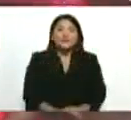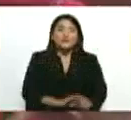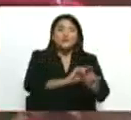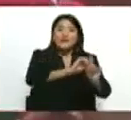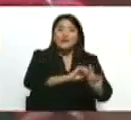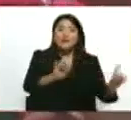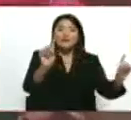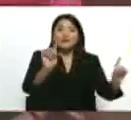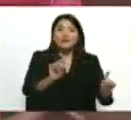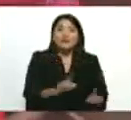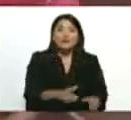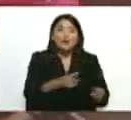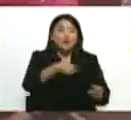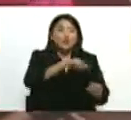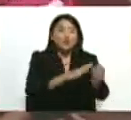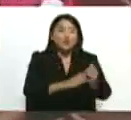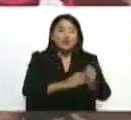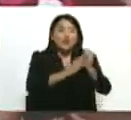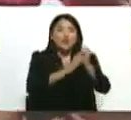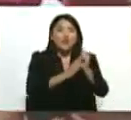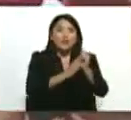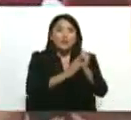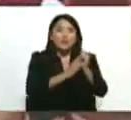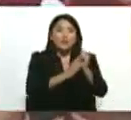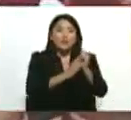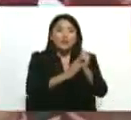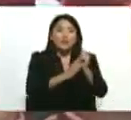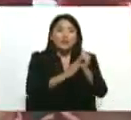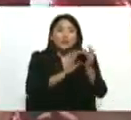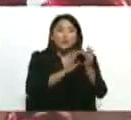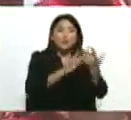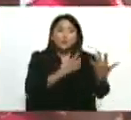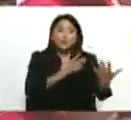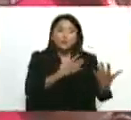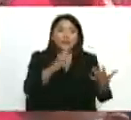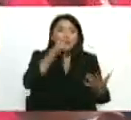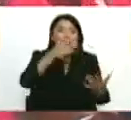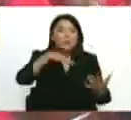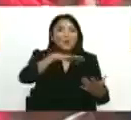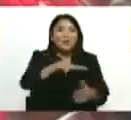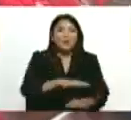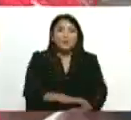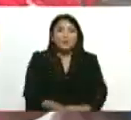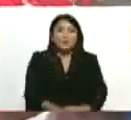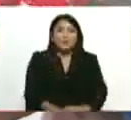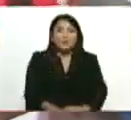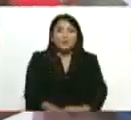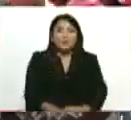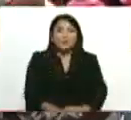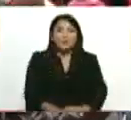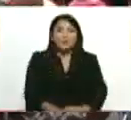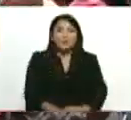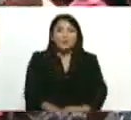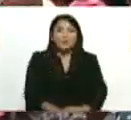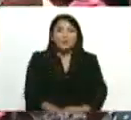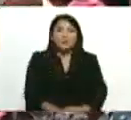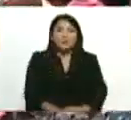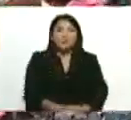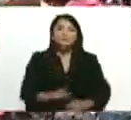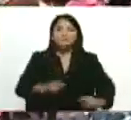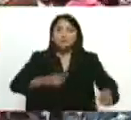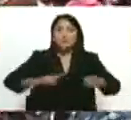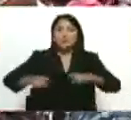donde los liderazgos de ese partido deben estar a la orden del colectivo, que es el que maneja el partido, el que dirige el